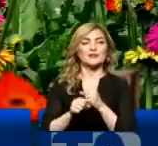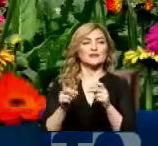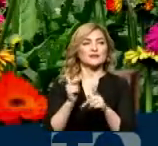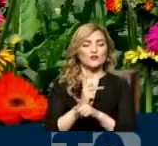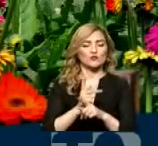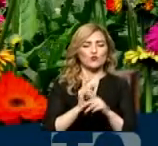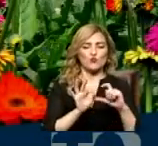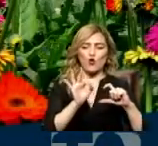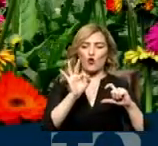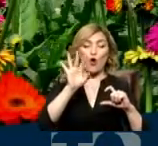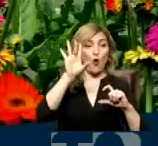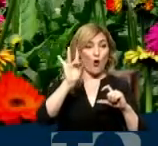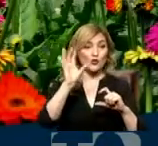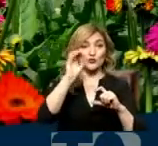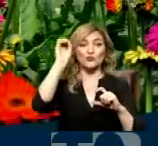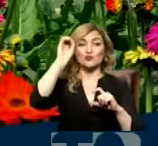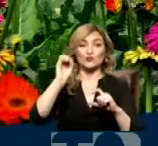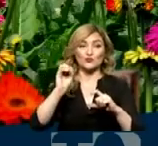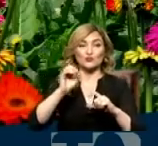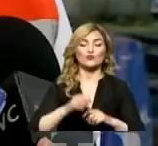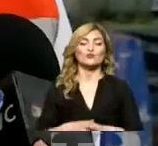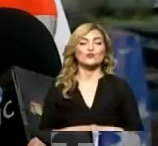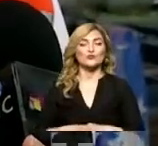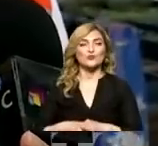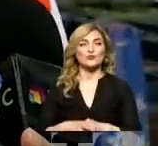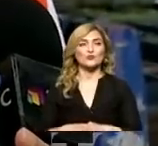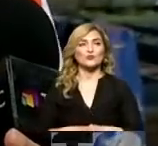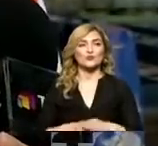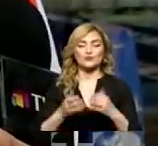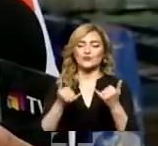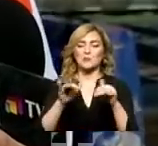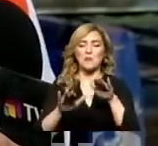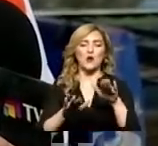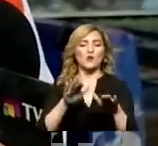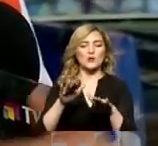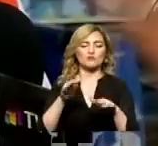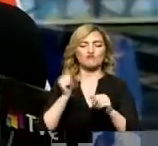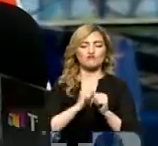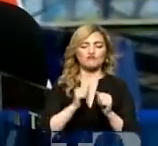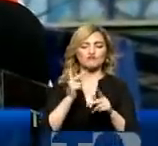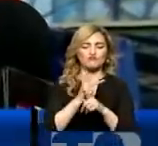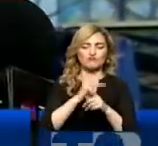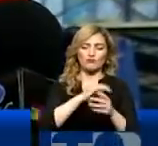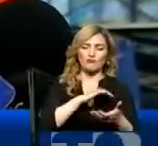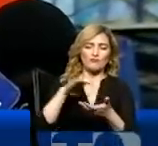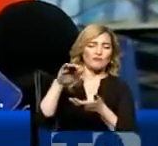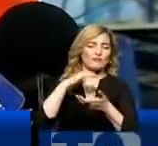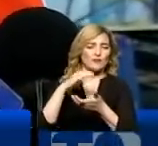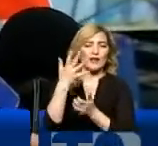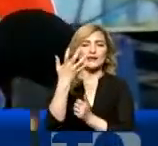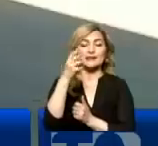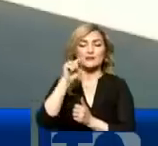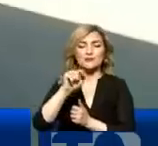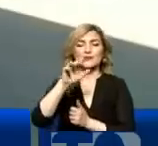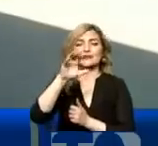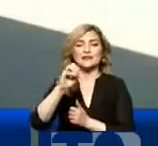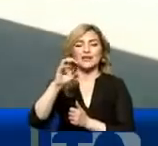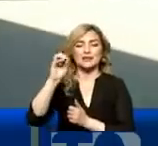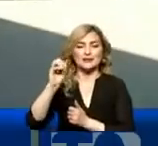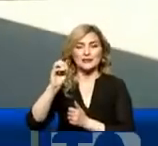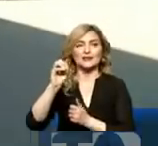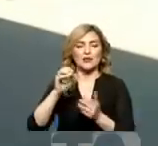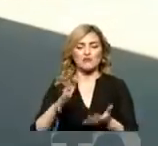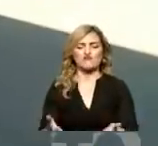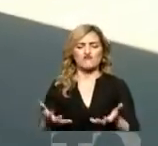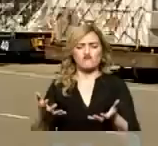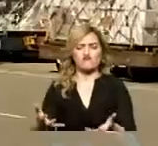exportación creció en un 8%. Hasta el momento aproximadamente se han exportado unas 15.500 toneladas